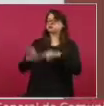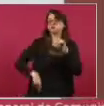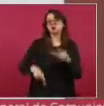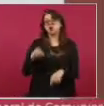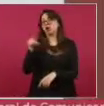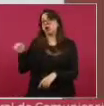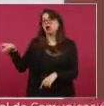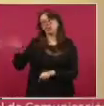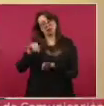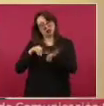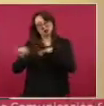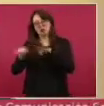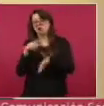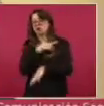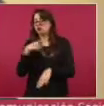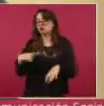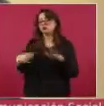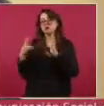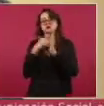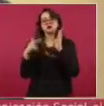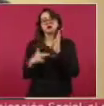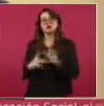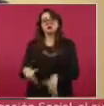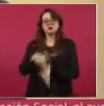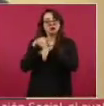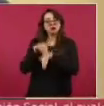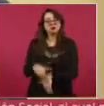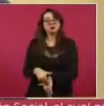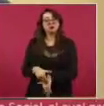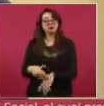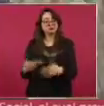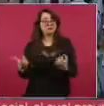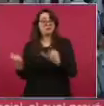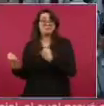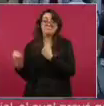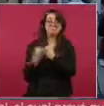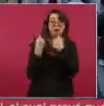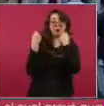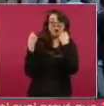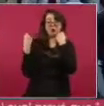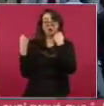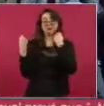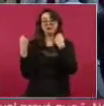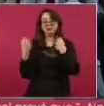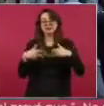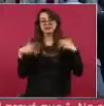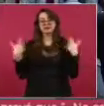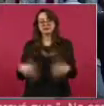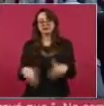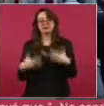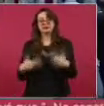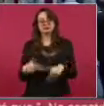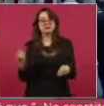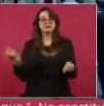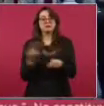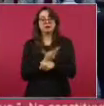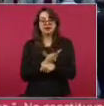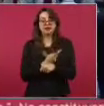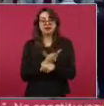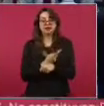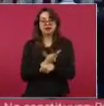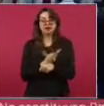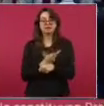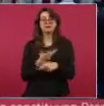su reglamento. El conflicto, como es obvio, hizo notorio la pérdida del